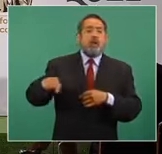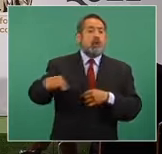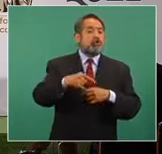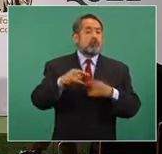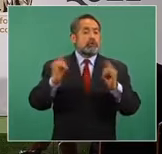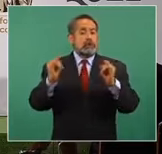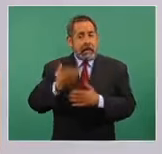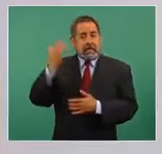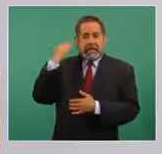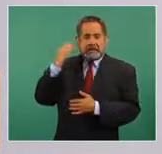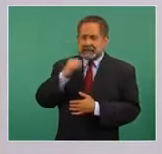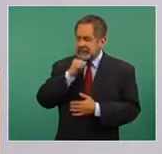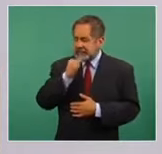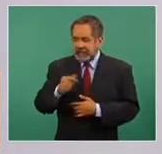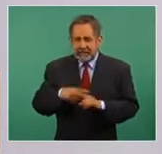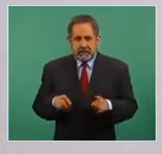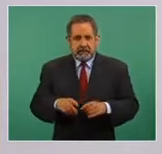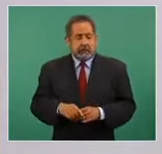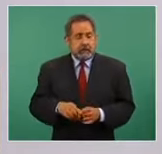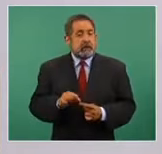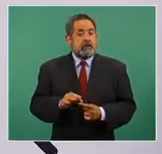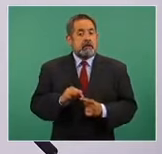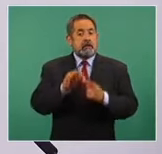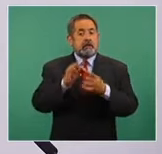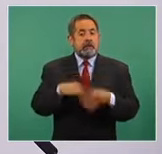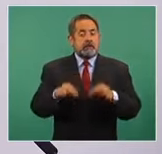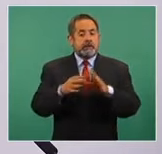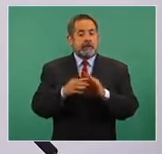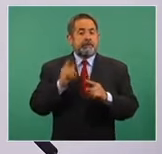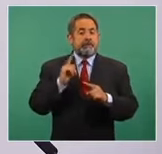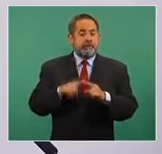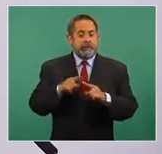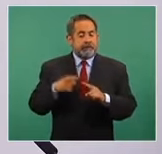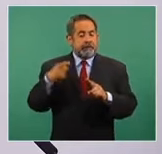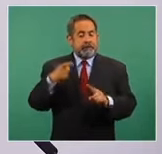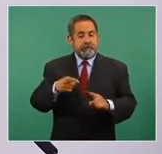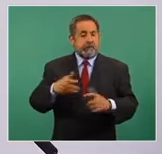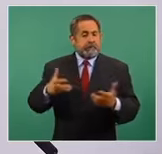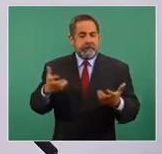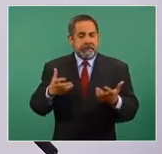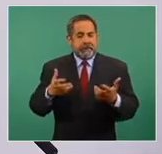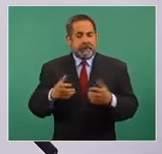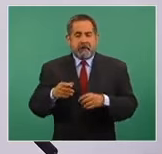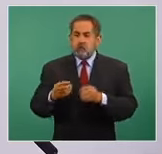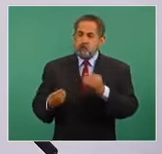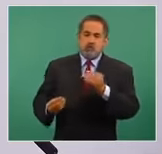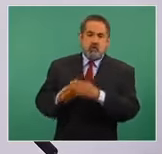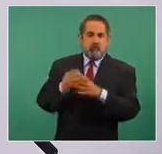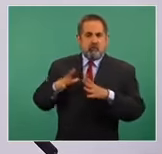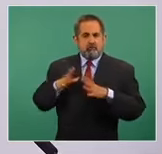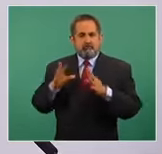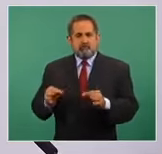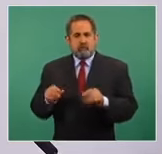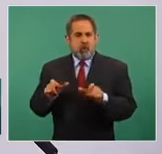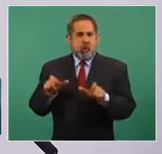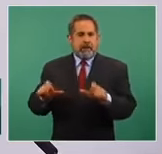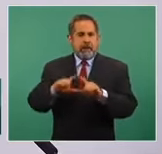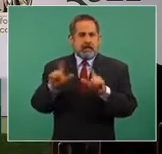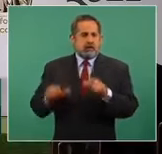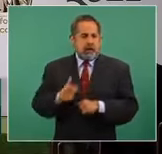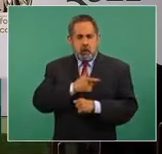obras. Aquí destaco la importancia de la creación de la Guardia Nacional, que ya